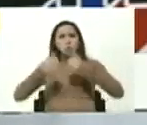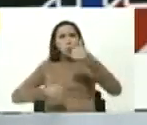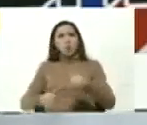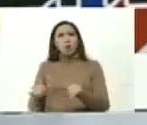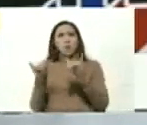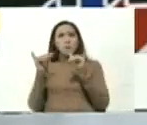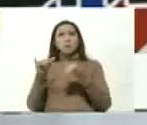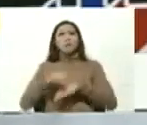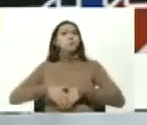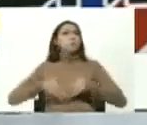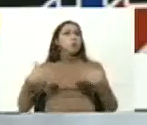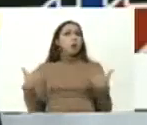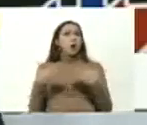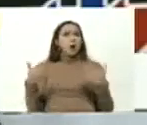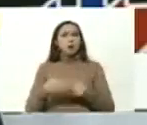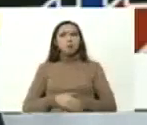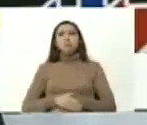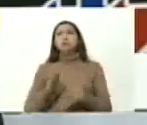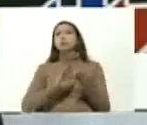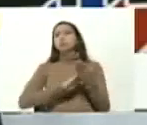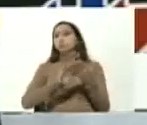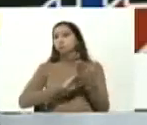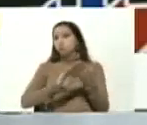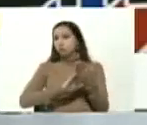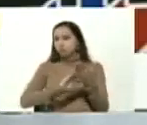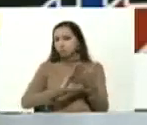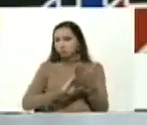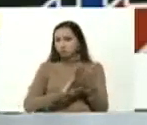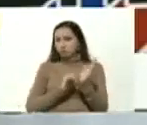que subsanen esta situación.